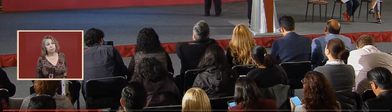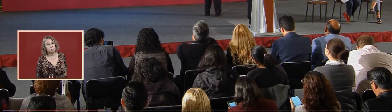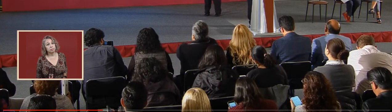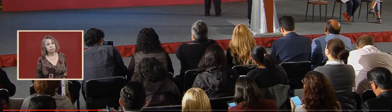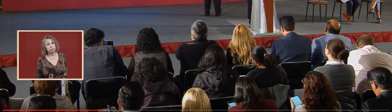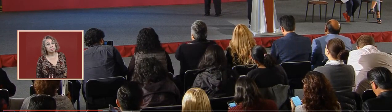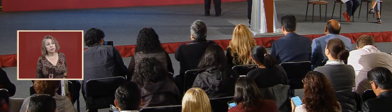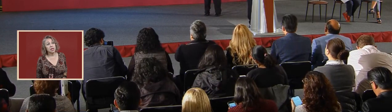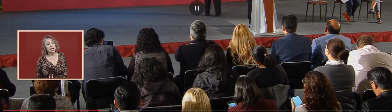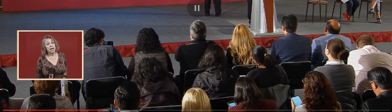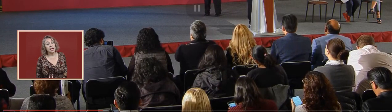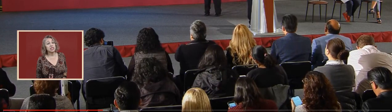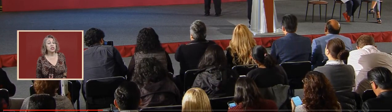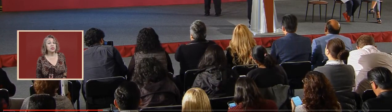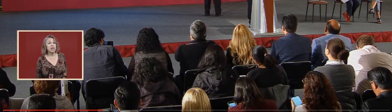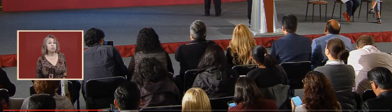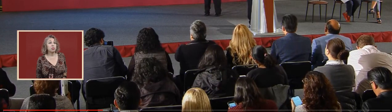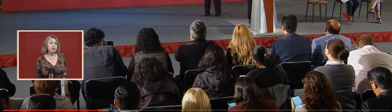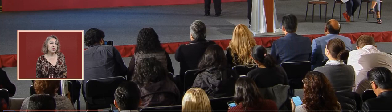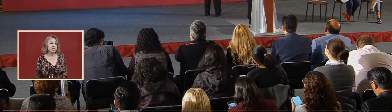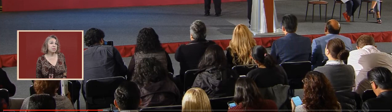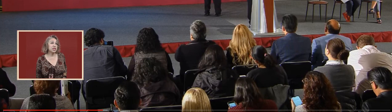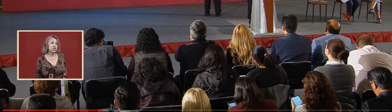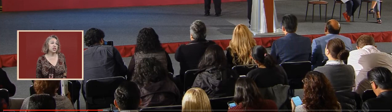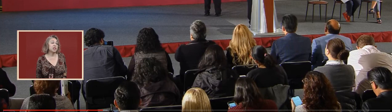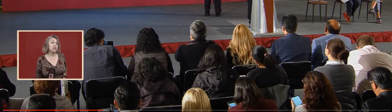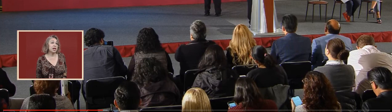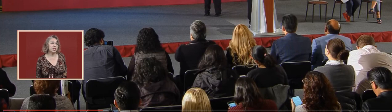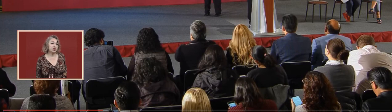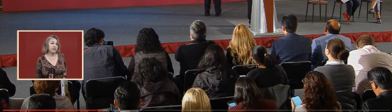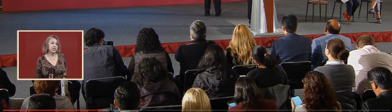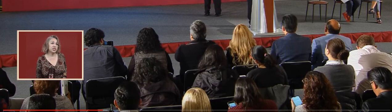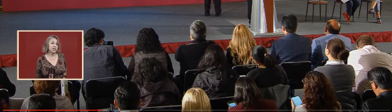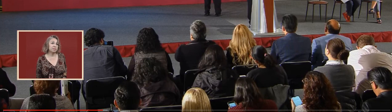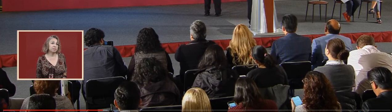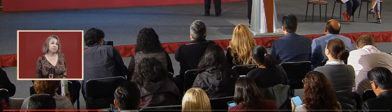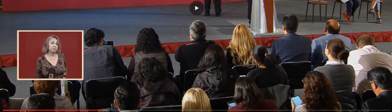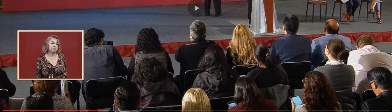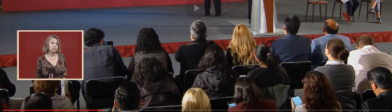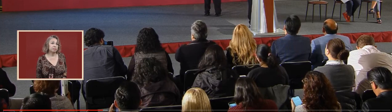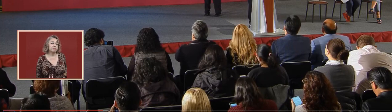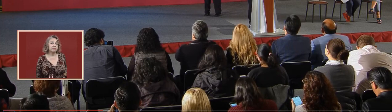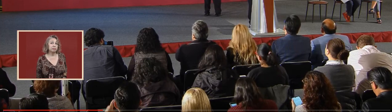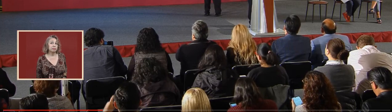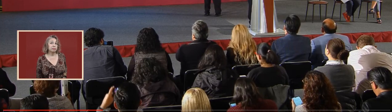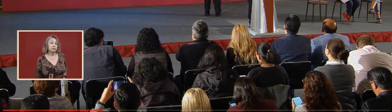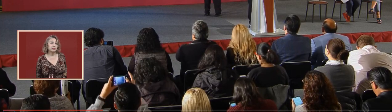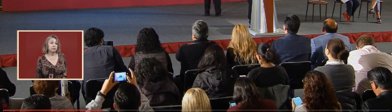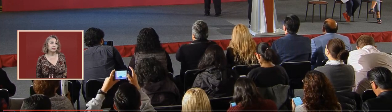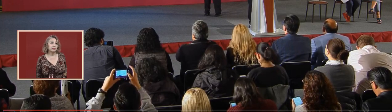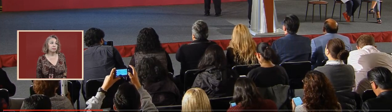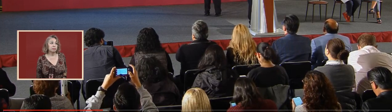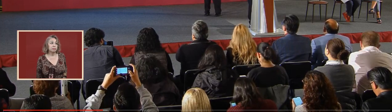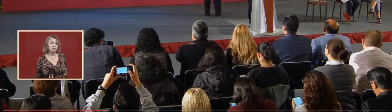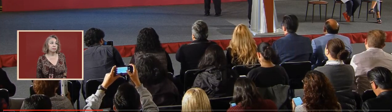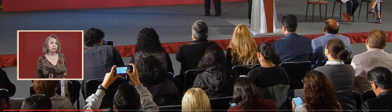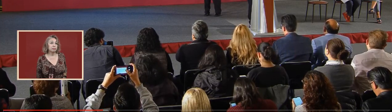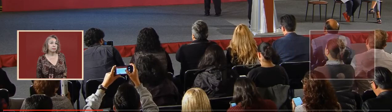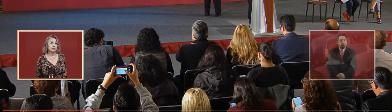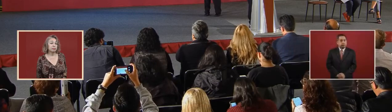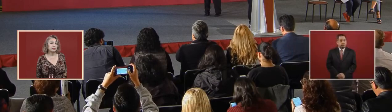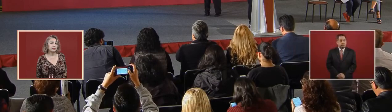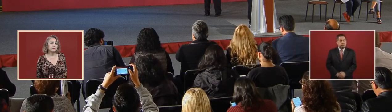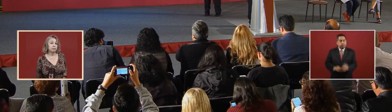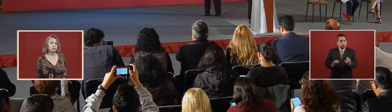intervención anterior. As to the previous mentioned intervention. Y finalmente, y esto se ha discutido también con